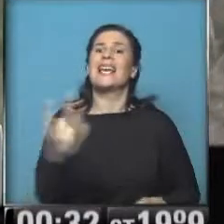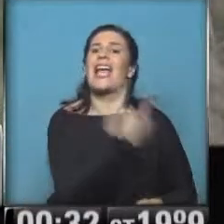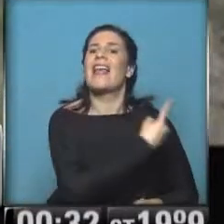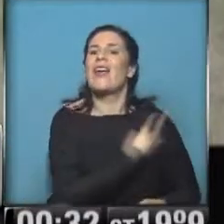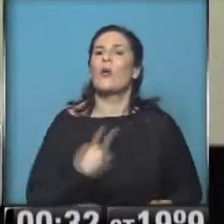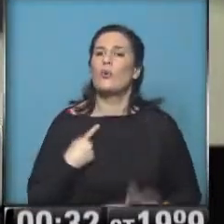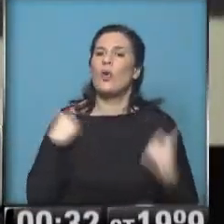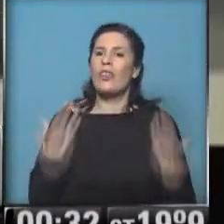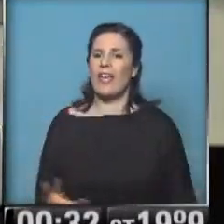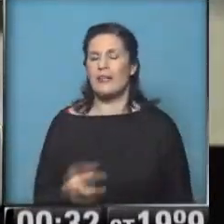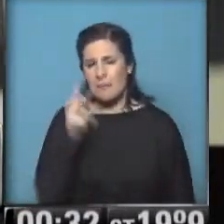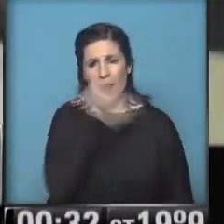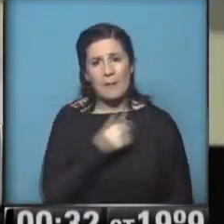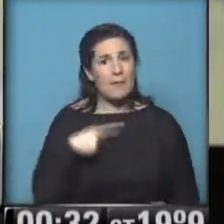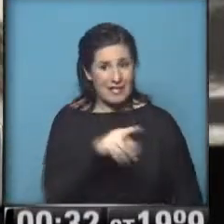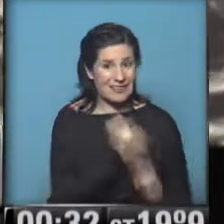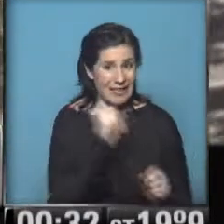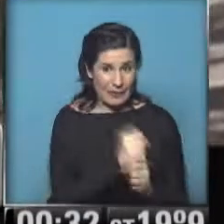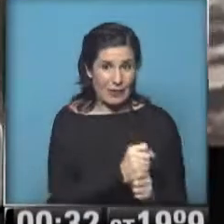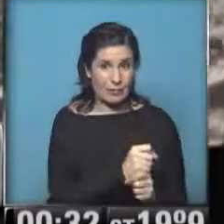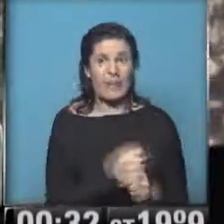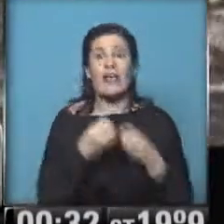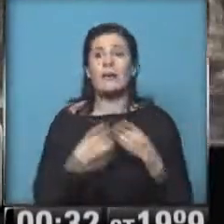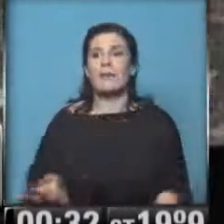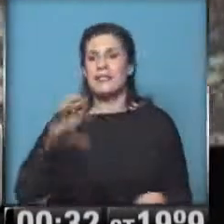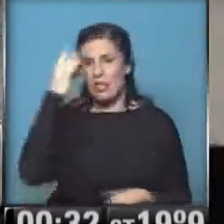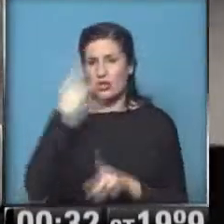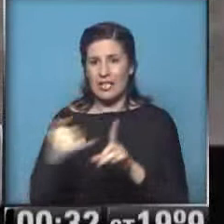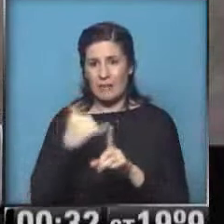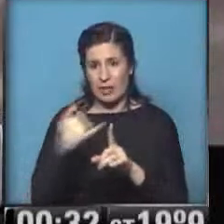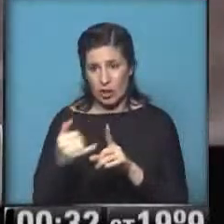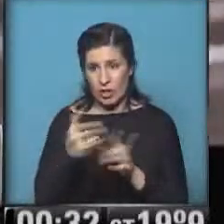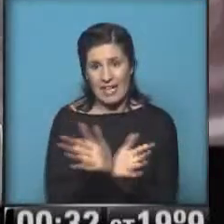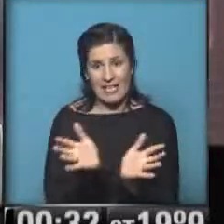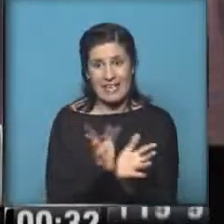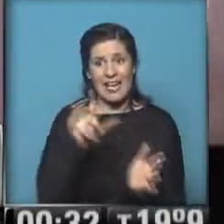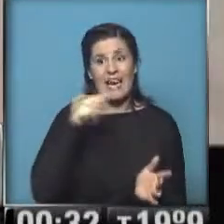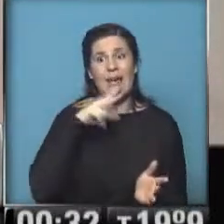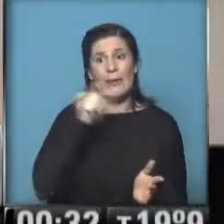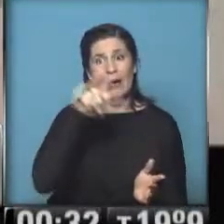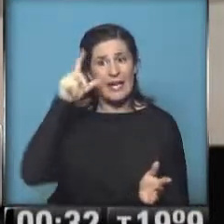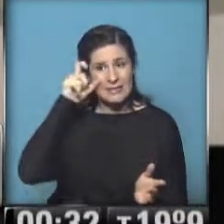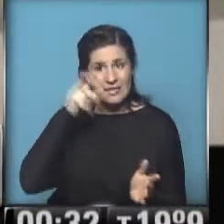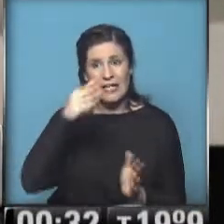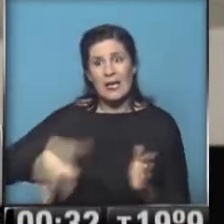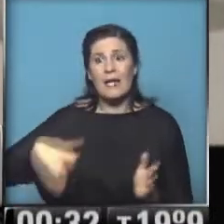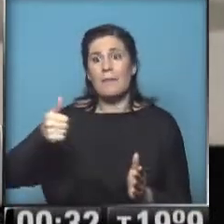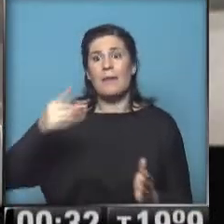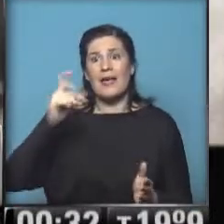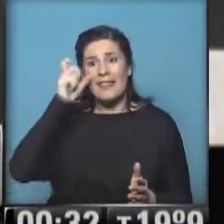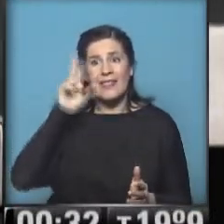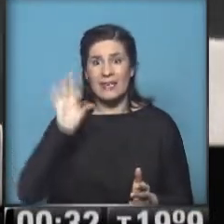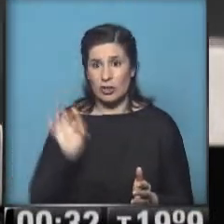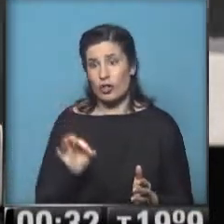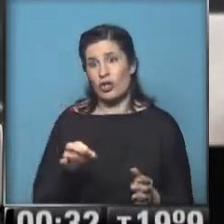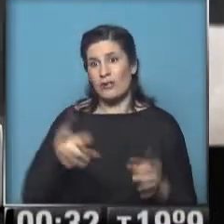están haciendo los padres. A partir de las 12 del mediodía en la esquina de La Valle, entre Madero y Bullard, sí, es una de las esquinas del Luna